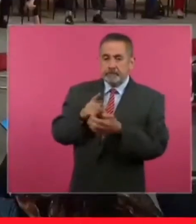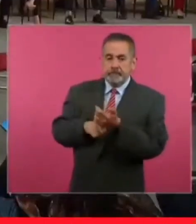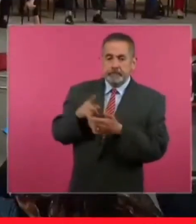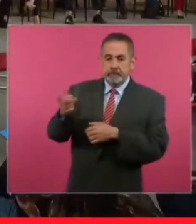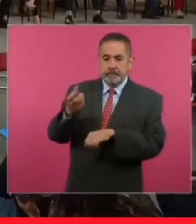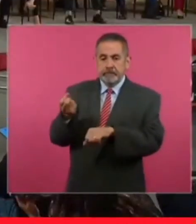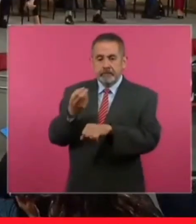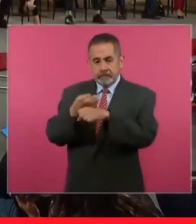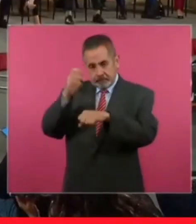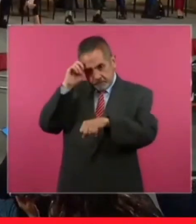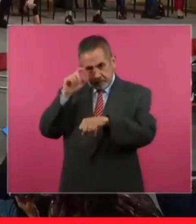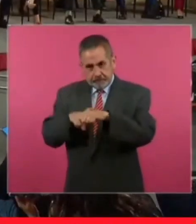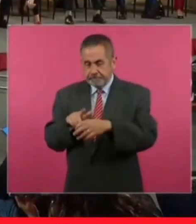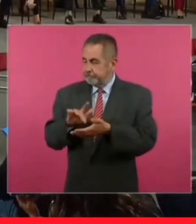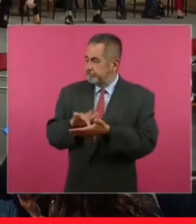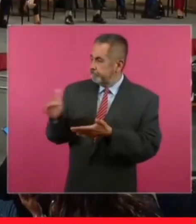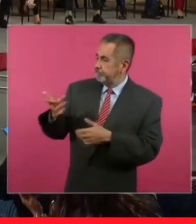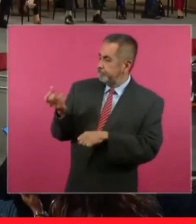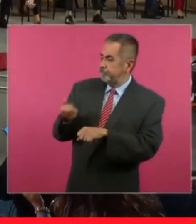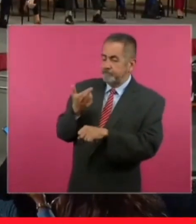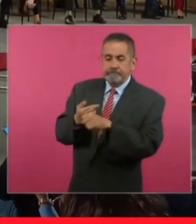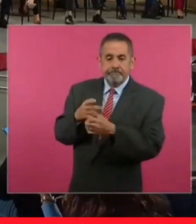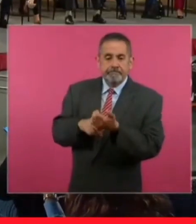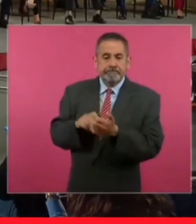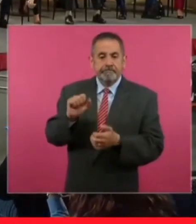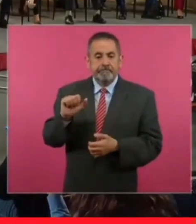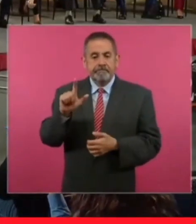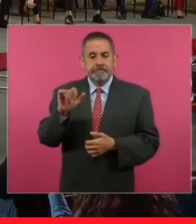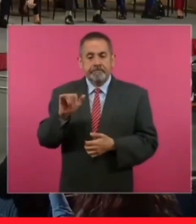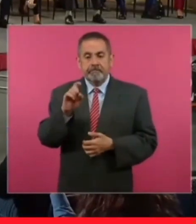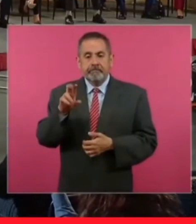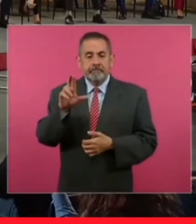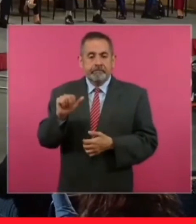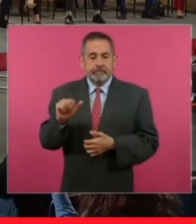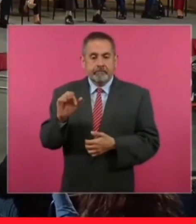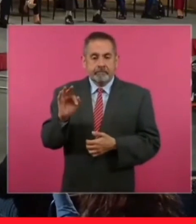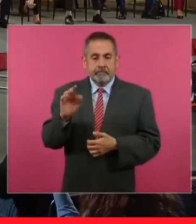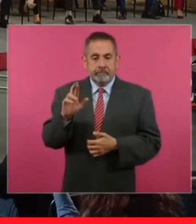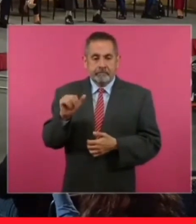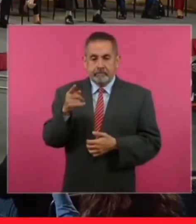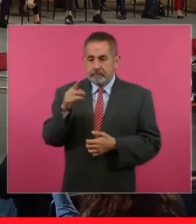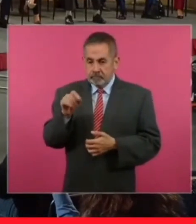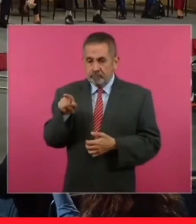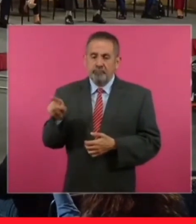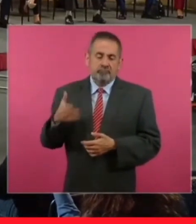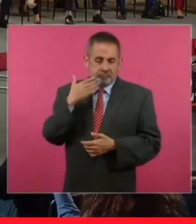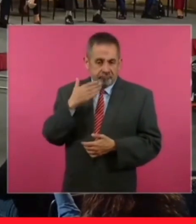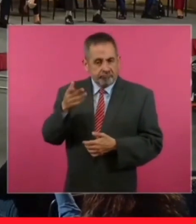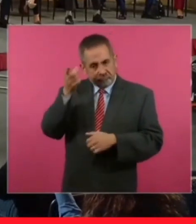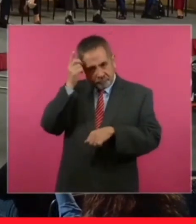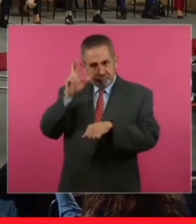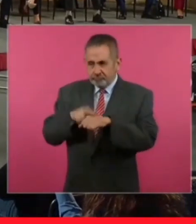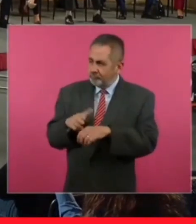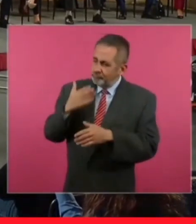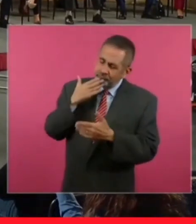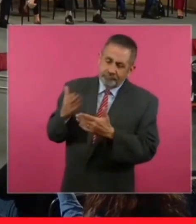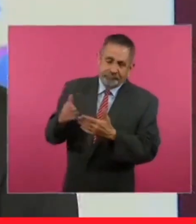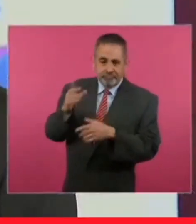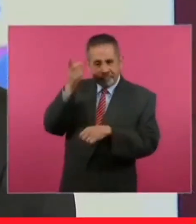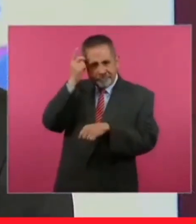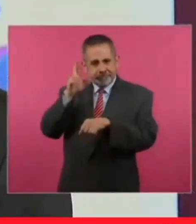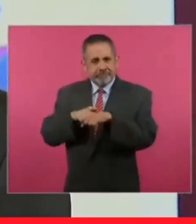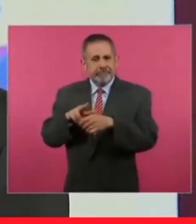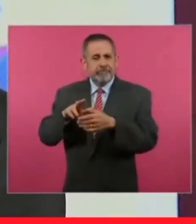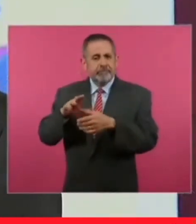de cultura aquí le agradecemos a la secretaria Alejandra Frausto a su equipo especial a la directora Esther Hernández directora